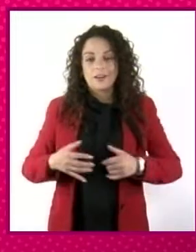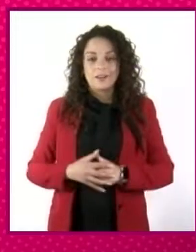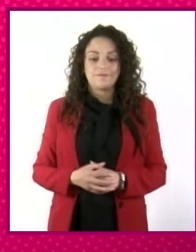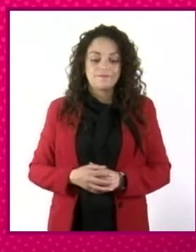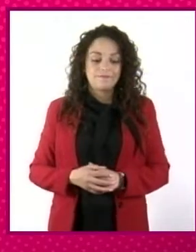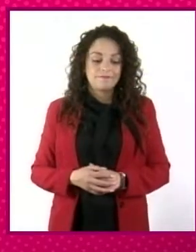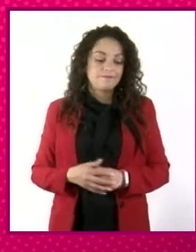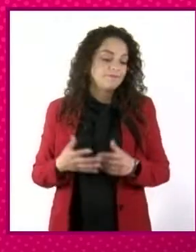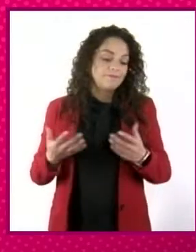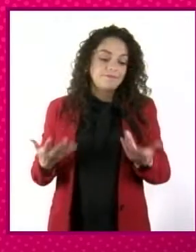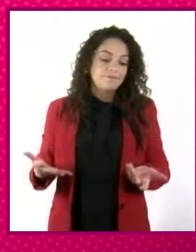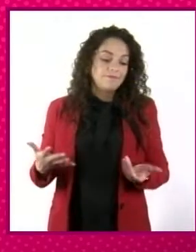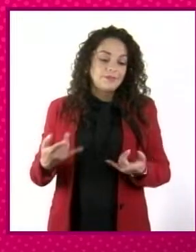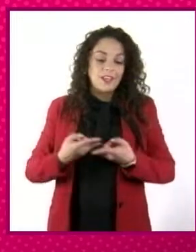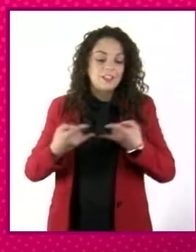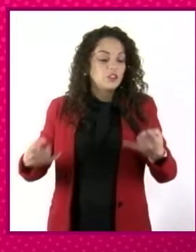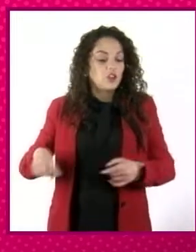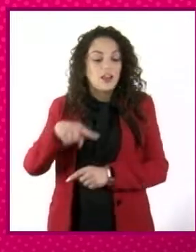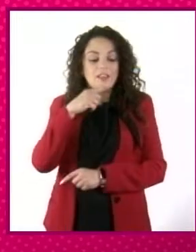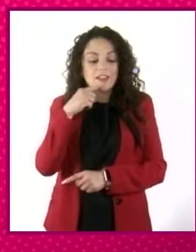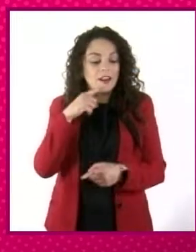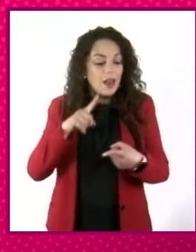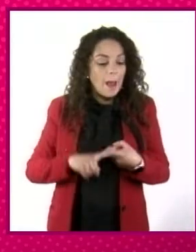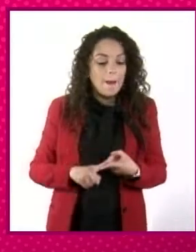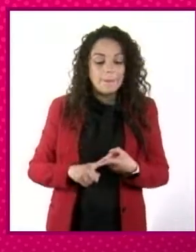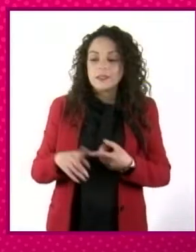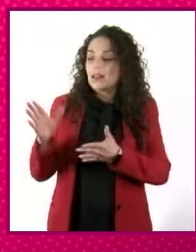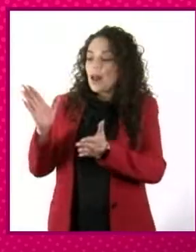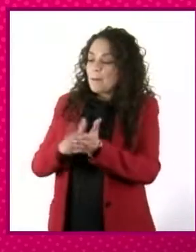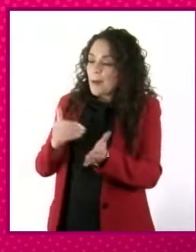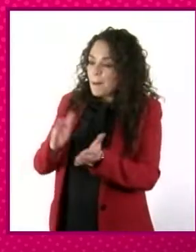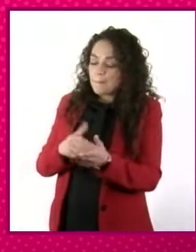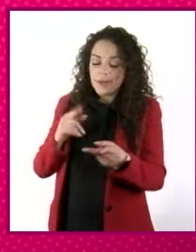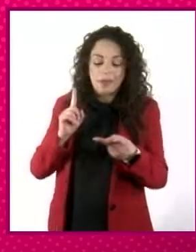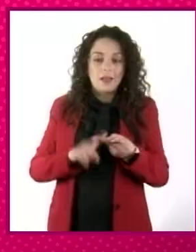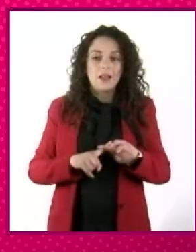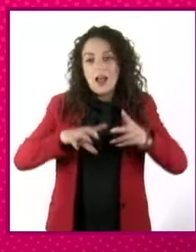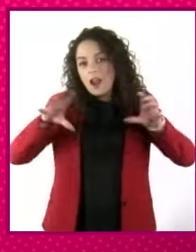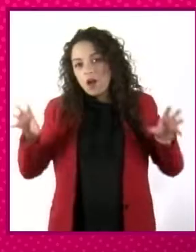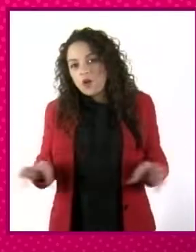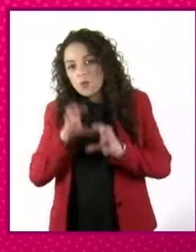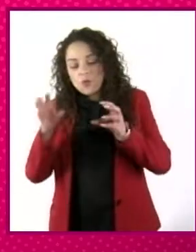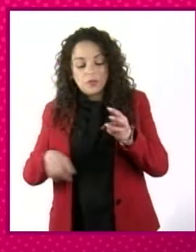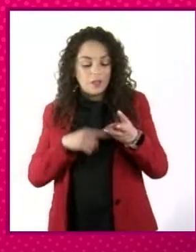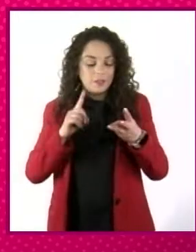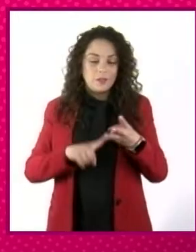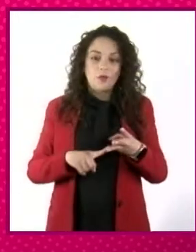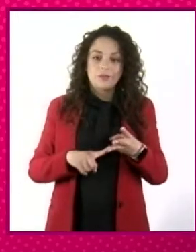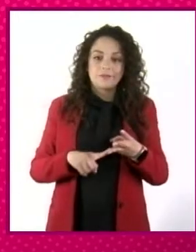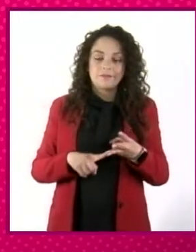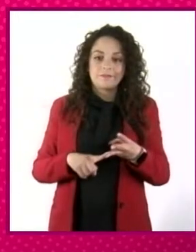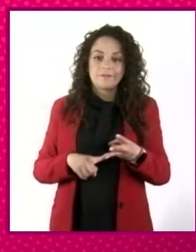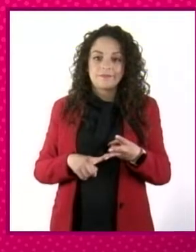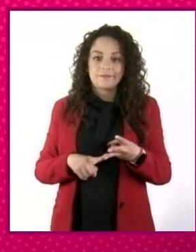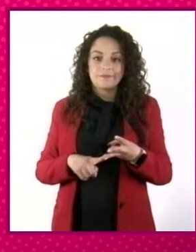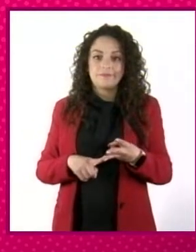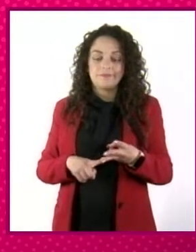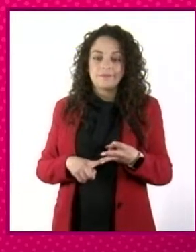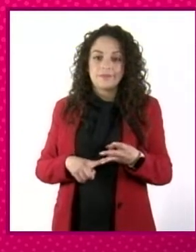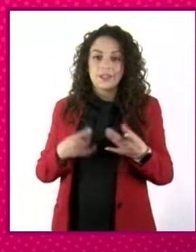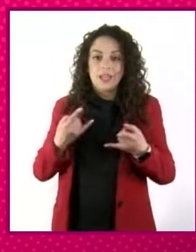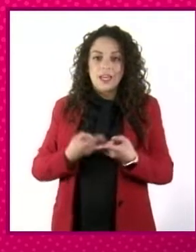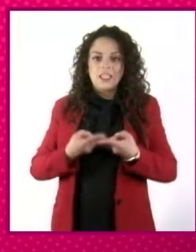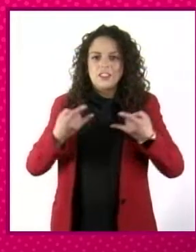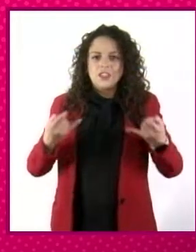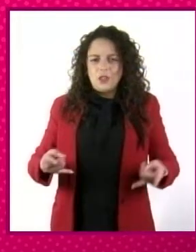la historia de los lápices, la historia de la industria papelera, la historia de la computación, y las historias que uno podría creer